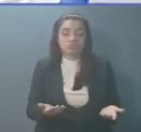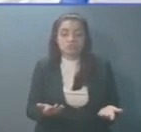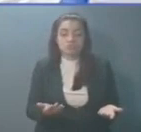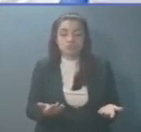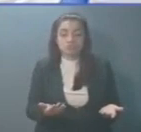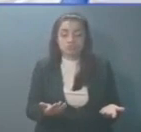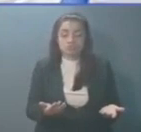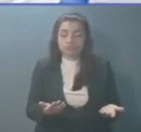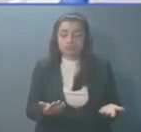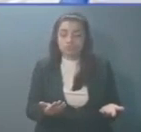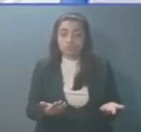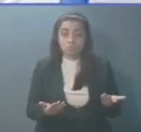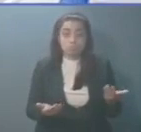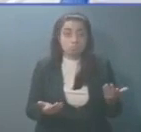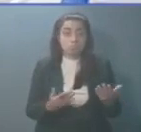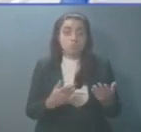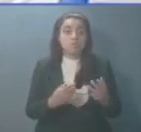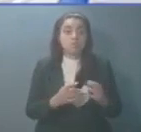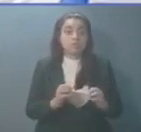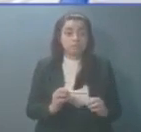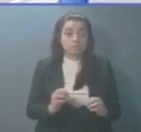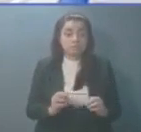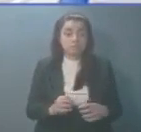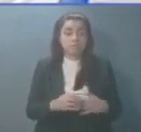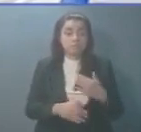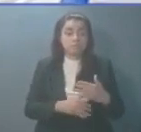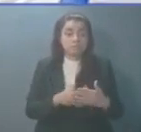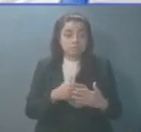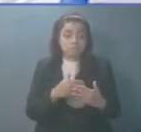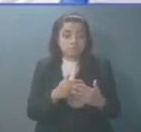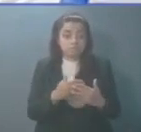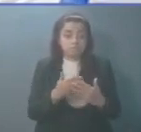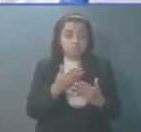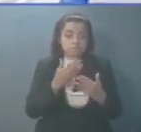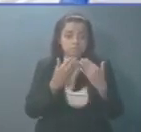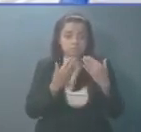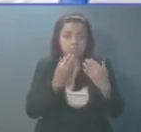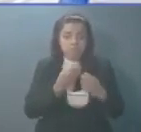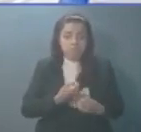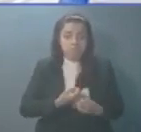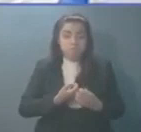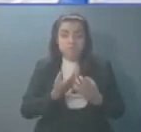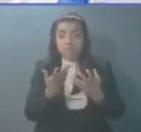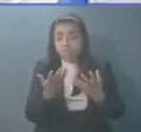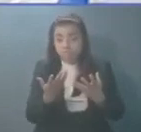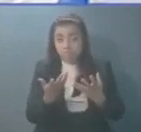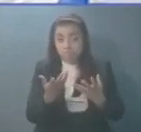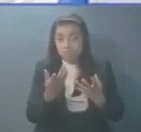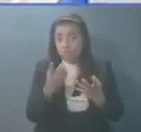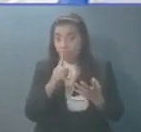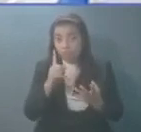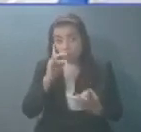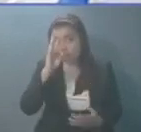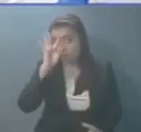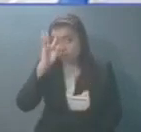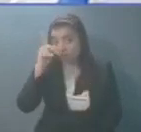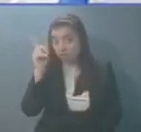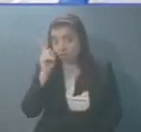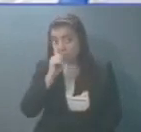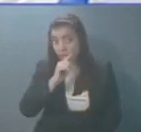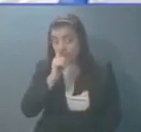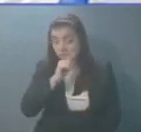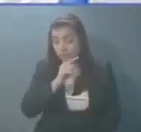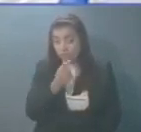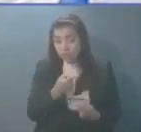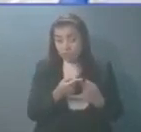parezca, sin transgredir una línea imaginaria para no caer en difamación,